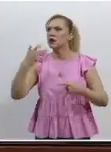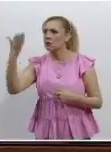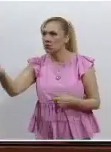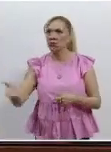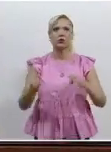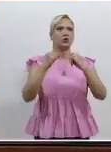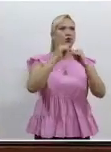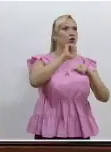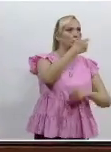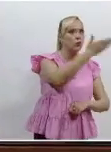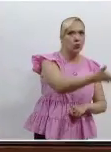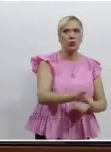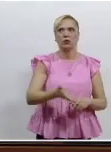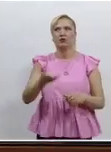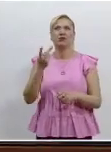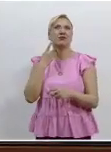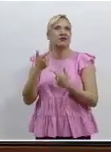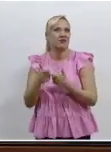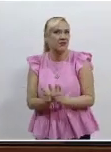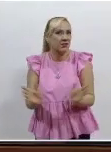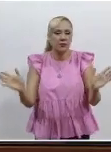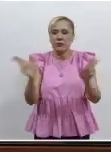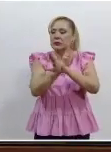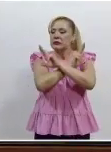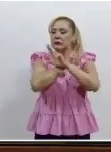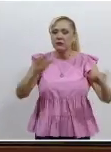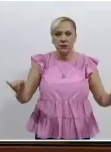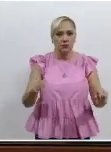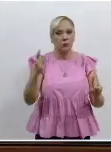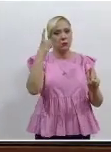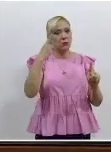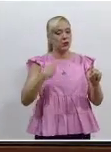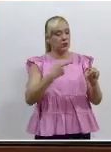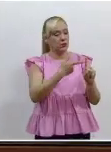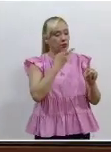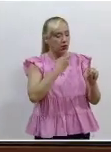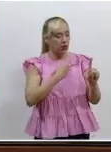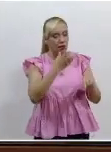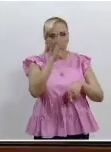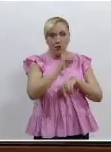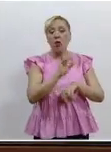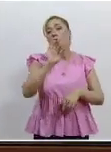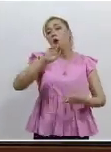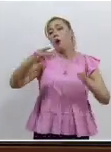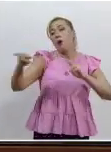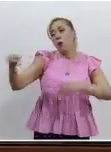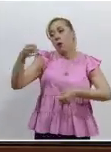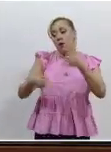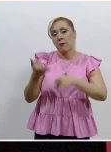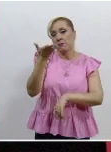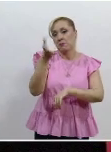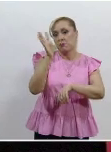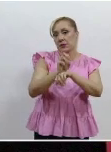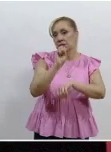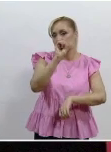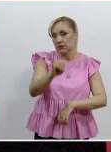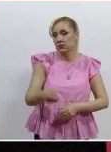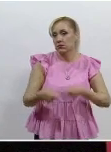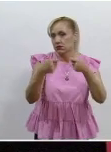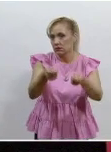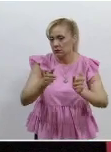el consentimiento del titular o una causa de interés público que lo justifique legalmente autorizada. En